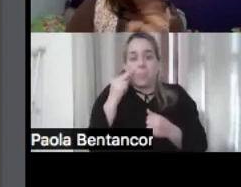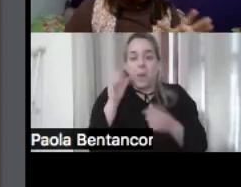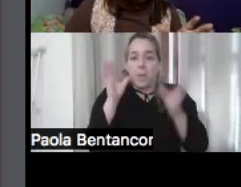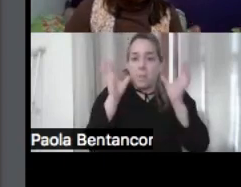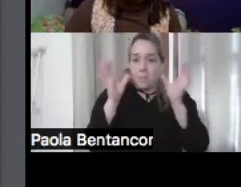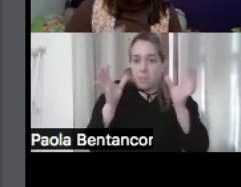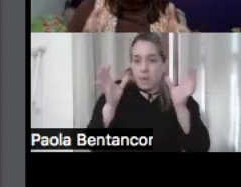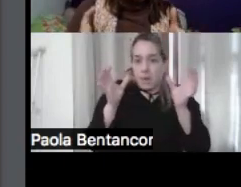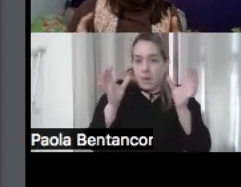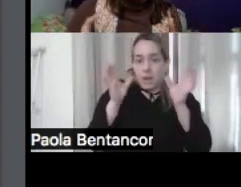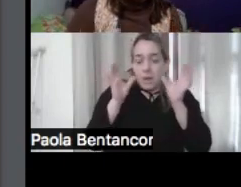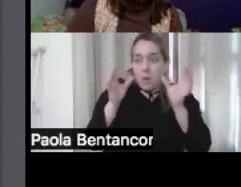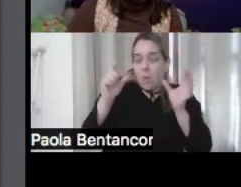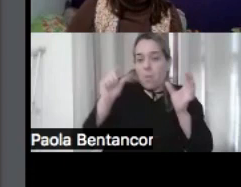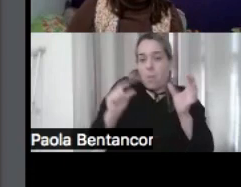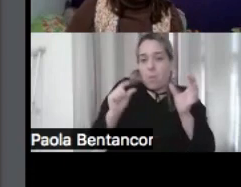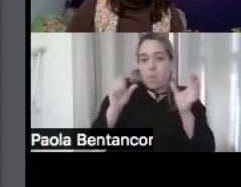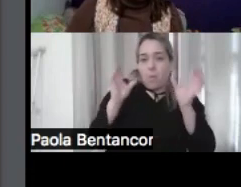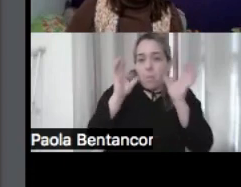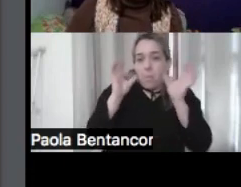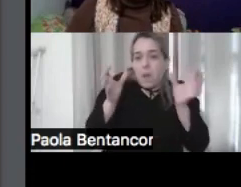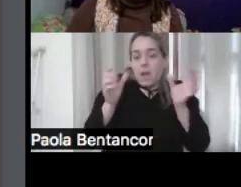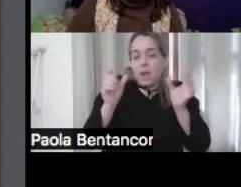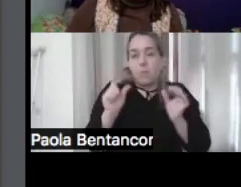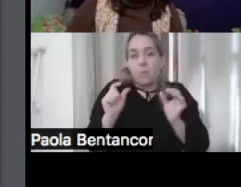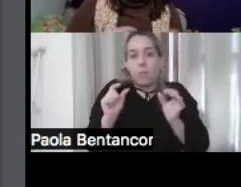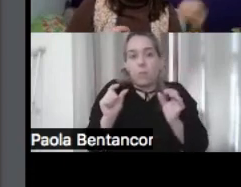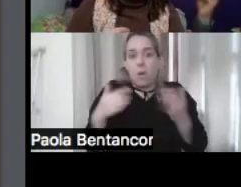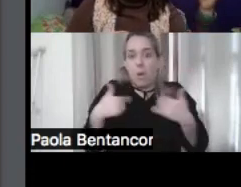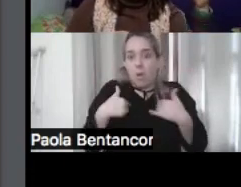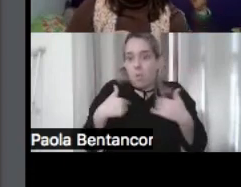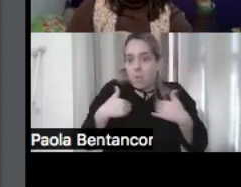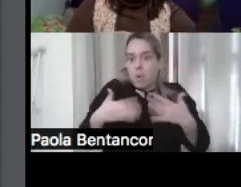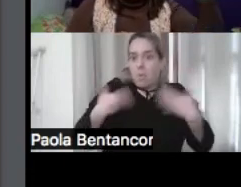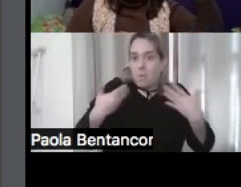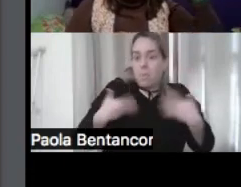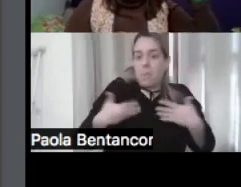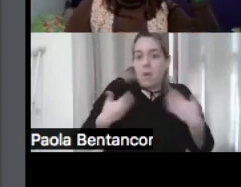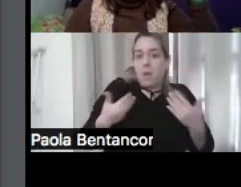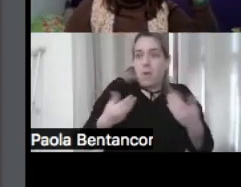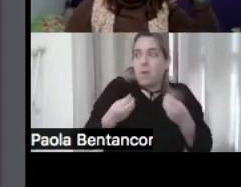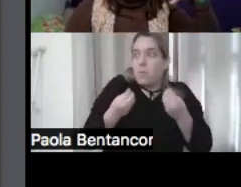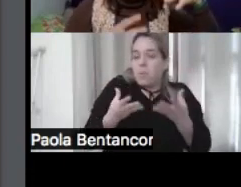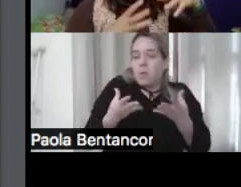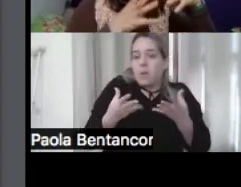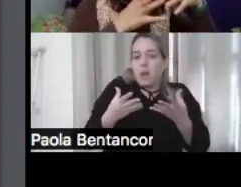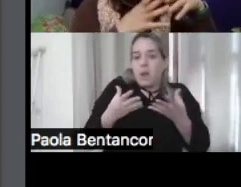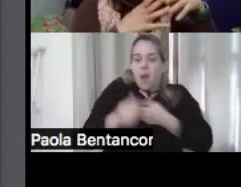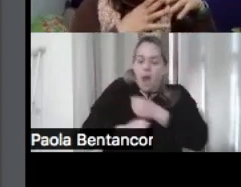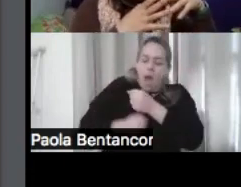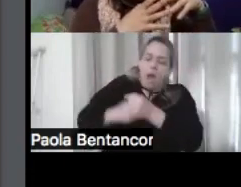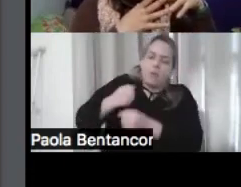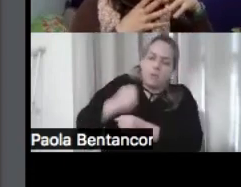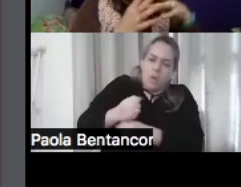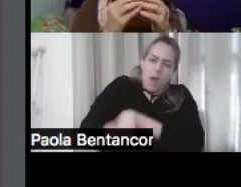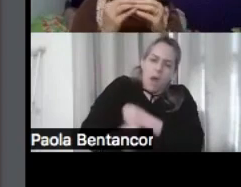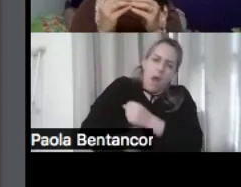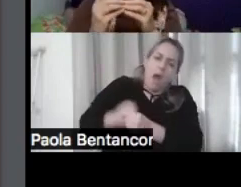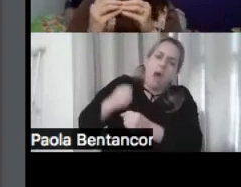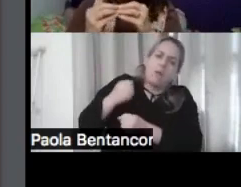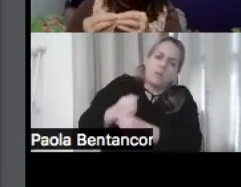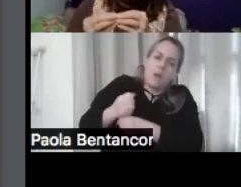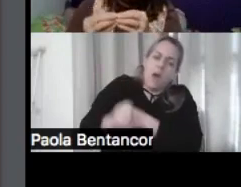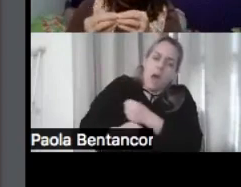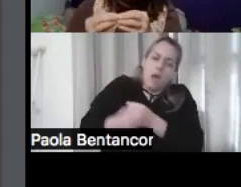Para mí es una fiesta poder decir esto, porque tiene que ver que mucho del trabajo que se viene haciendo durante años en la construcción de